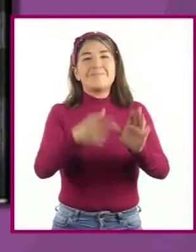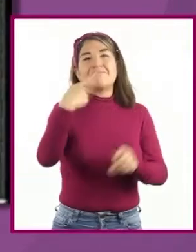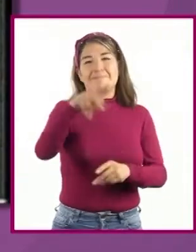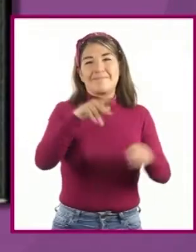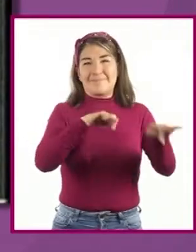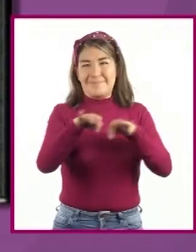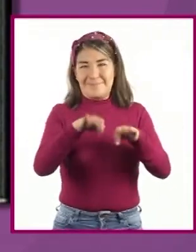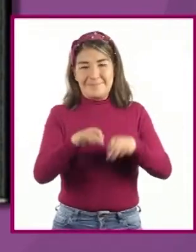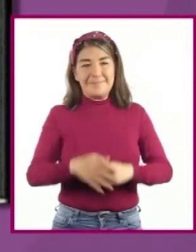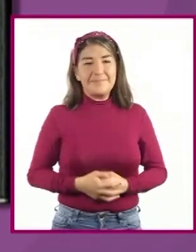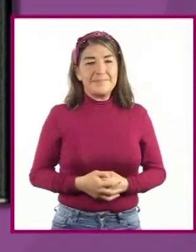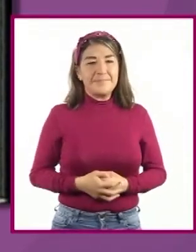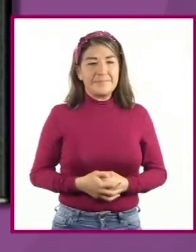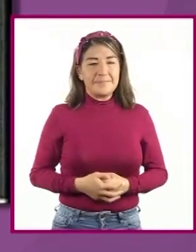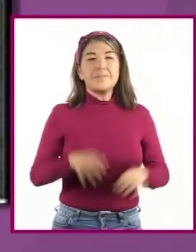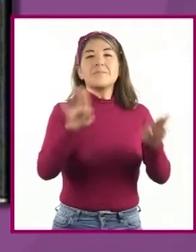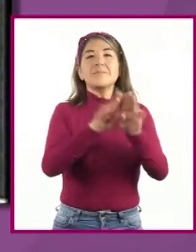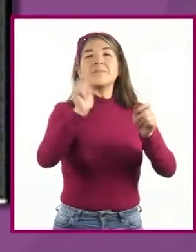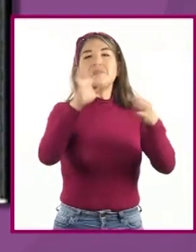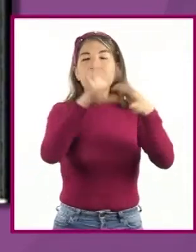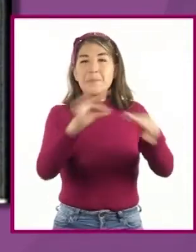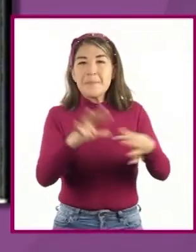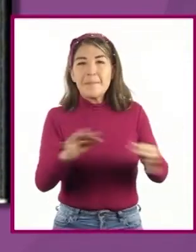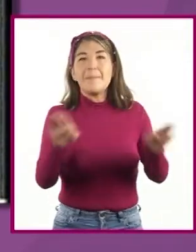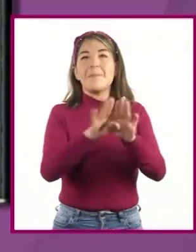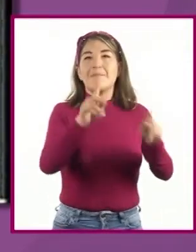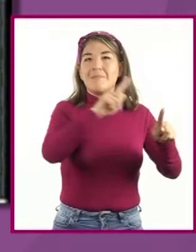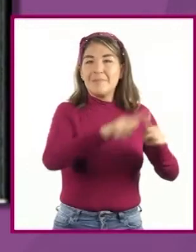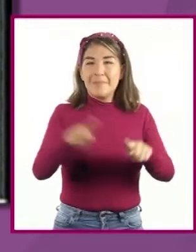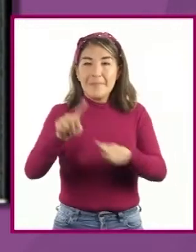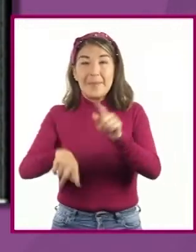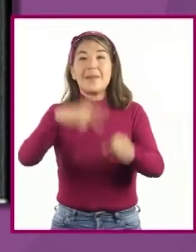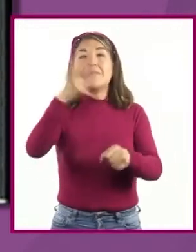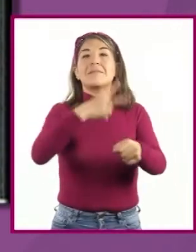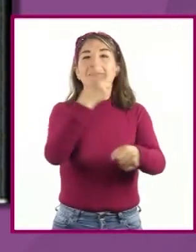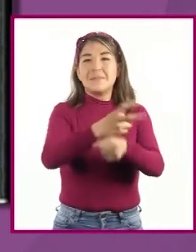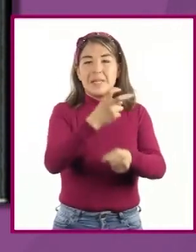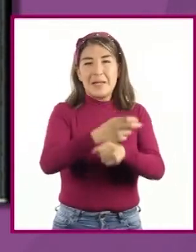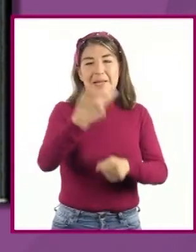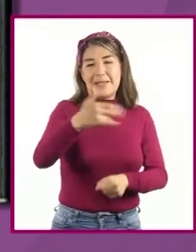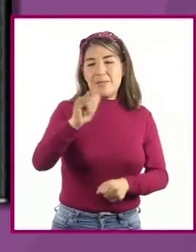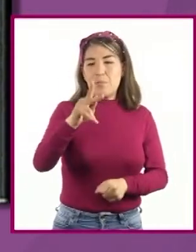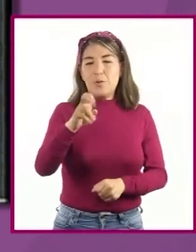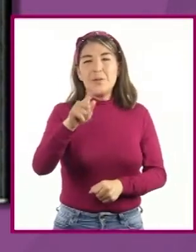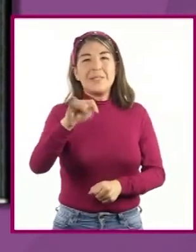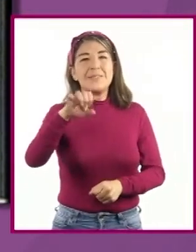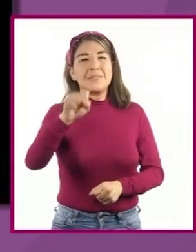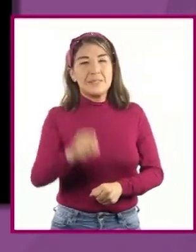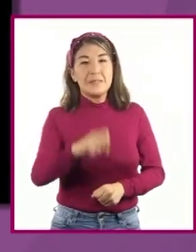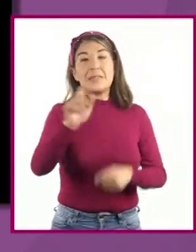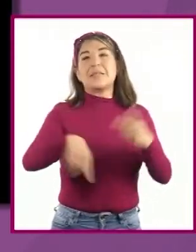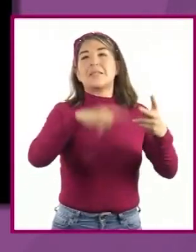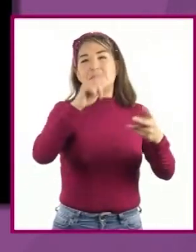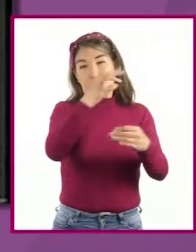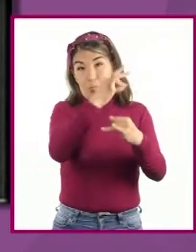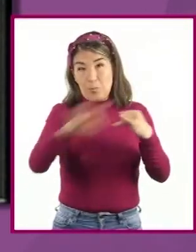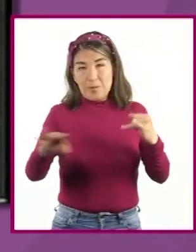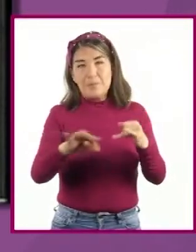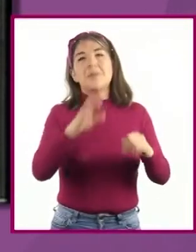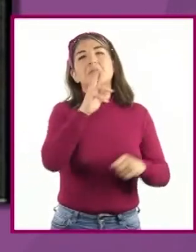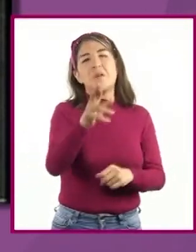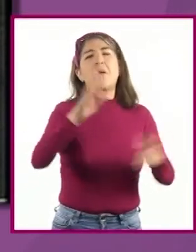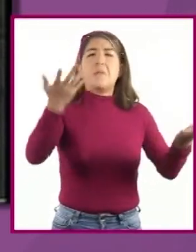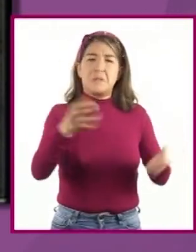trabajo. Primero, la descripción del procedimiento. Segundo, las hipótesis y al final los resultados. O al